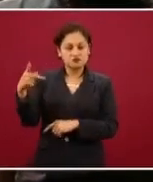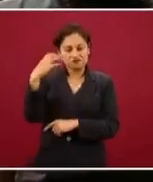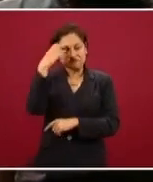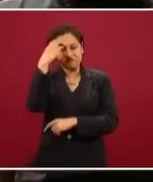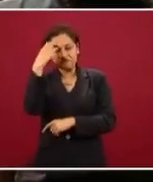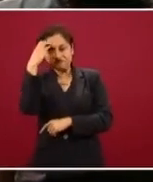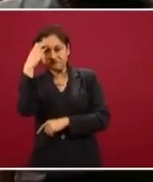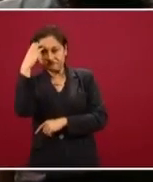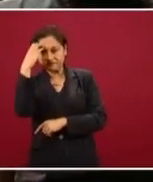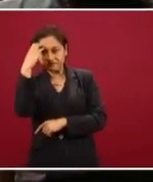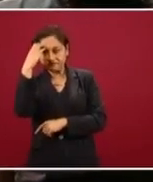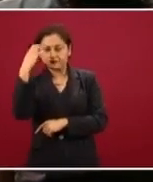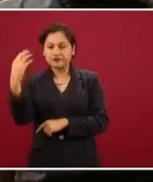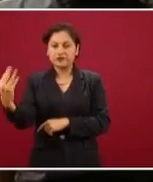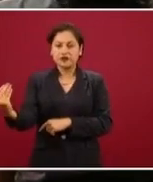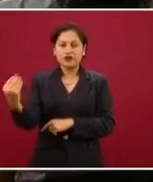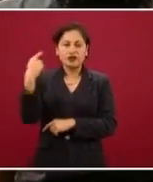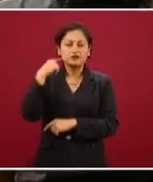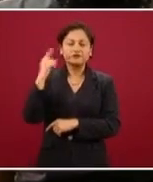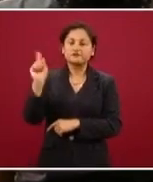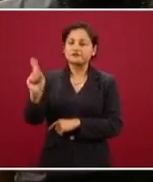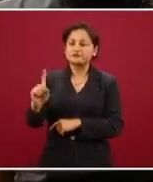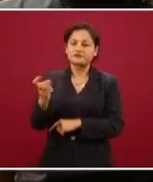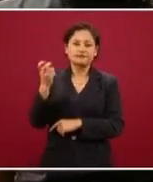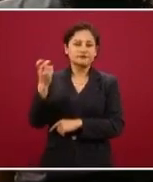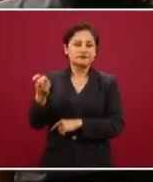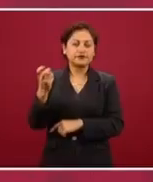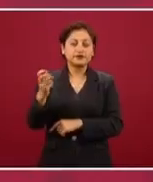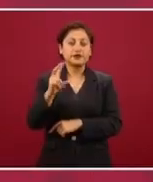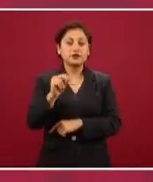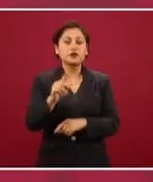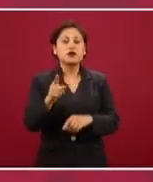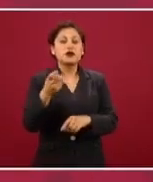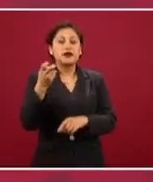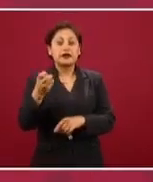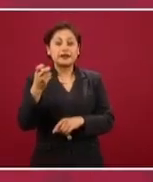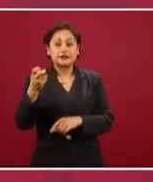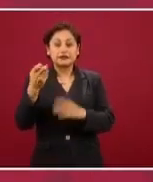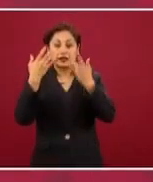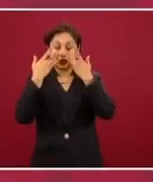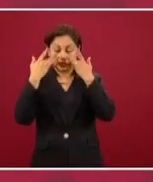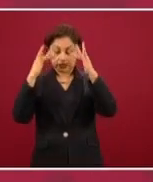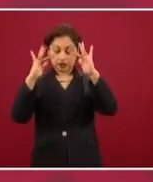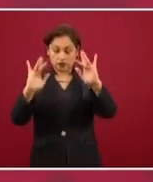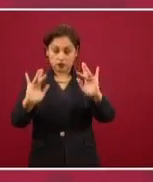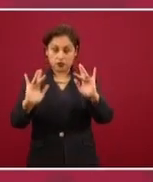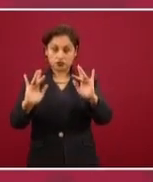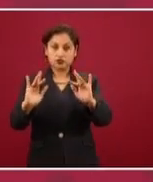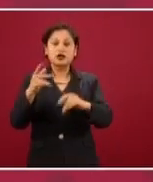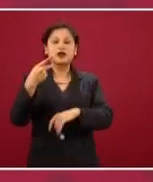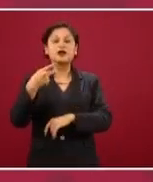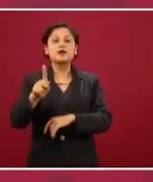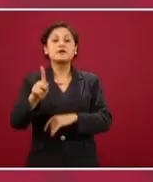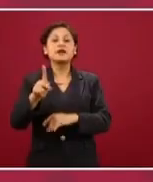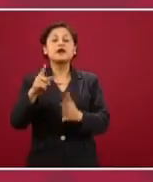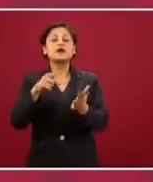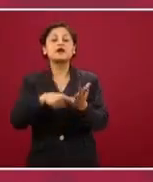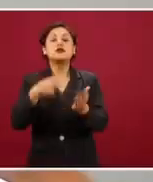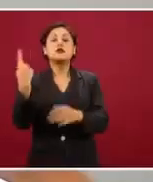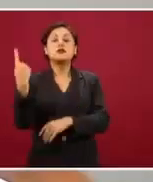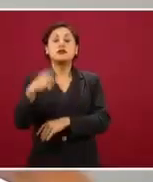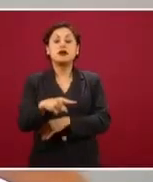que él renuncia, pero ese decreto